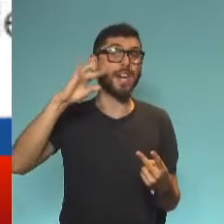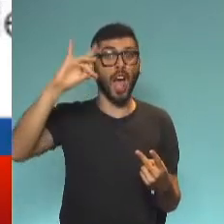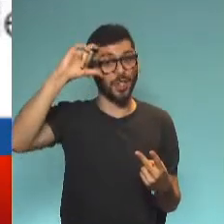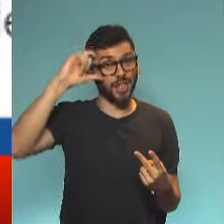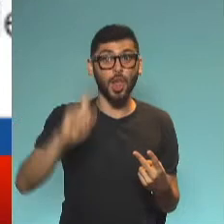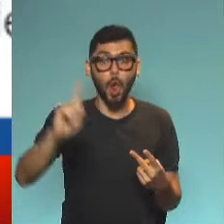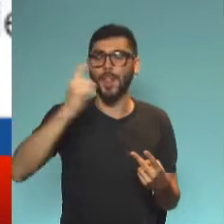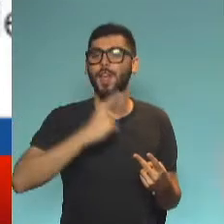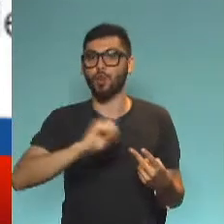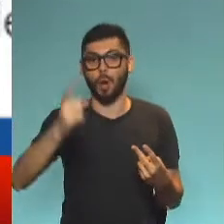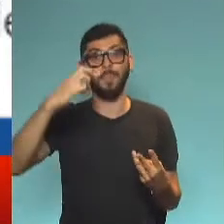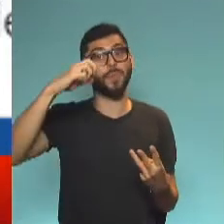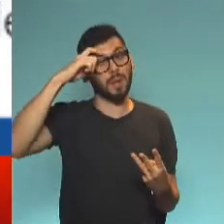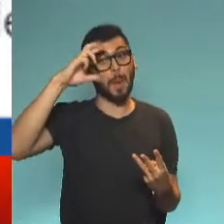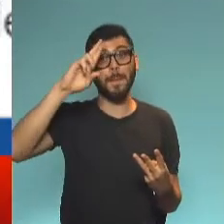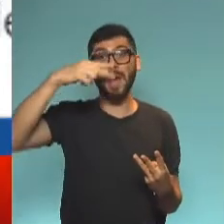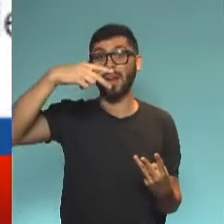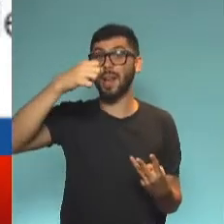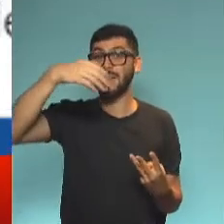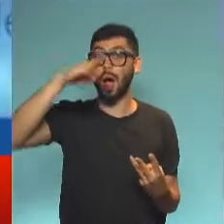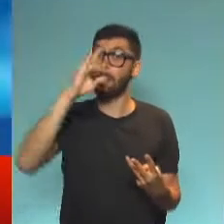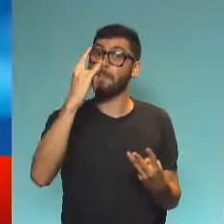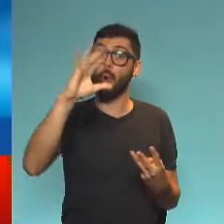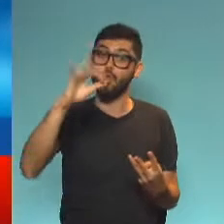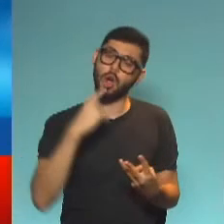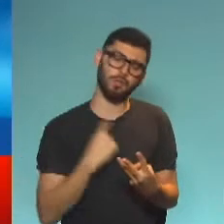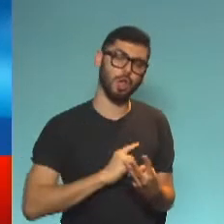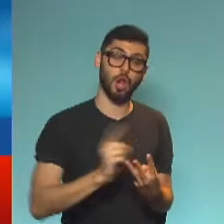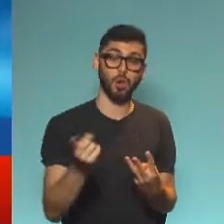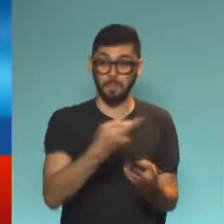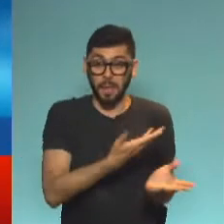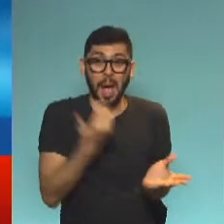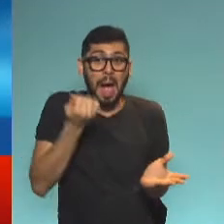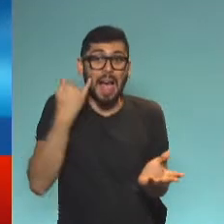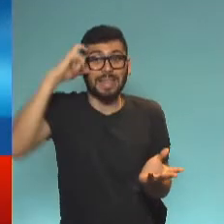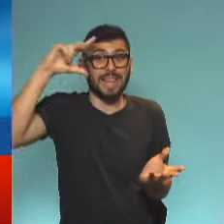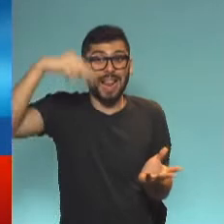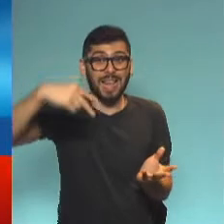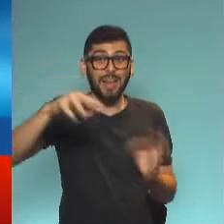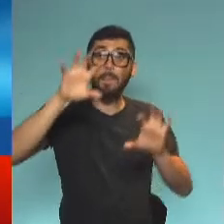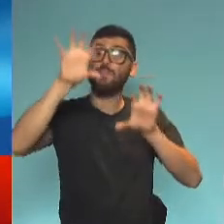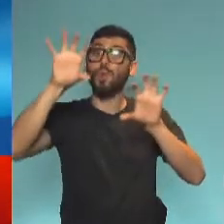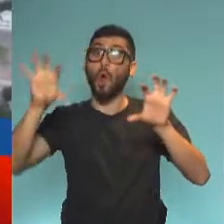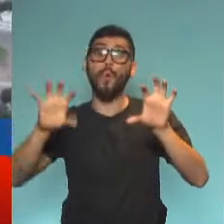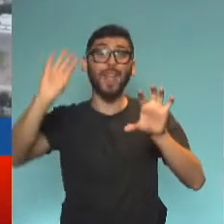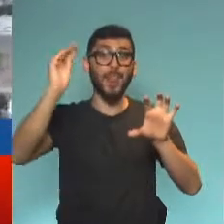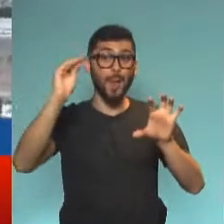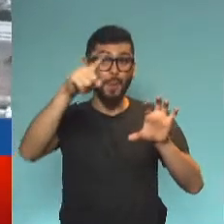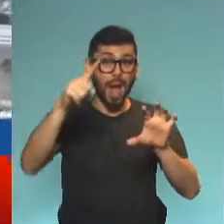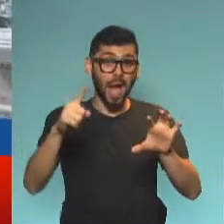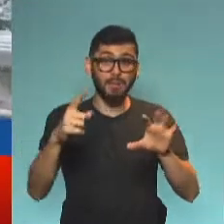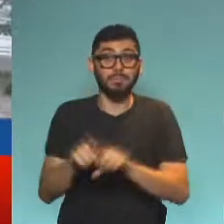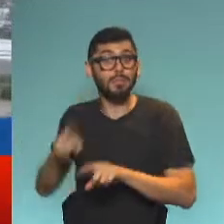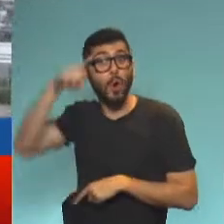Pernambuco. Claro. O sea, estamos hablando, te lo puede decir bien Ayelén, los estados de Brasil son tan fuertes, lo sufrió